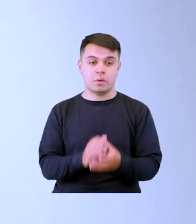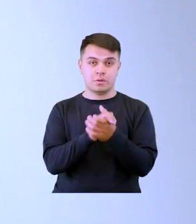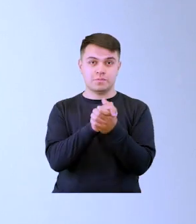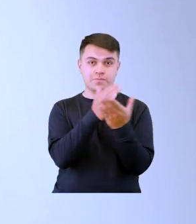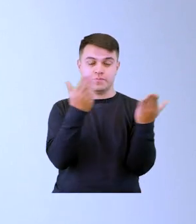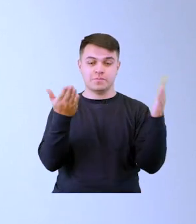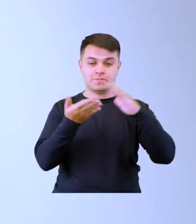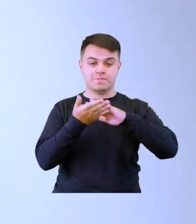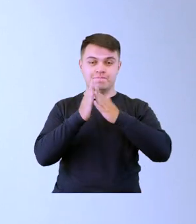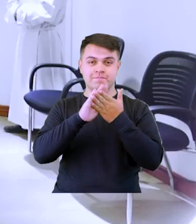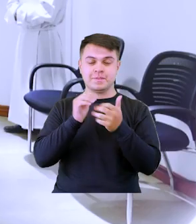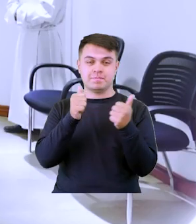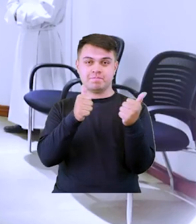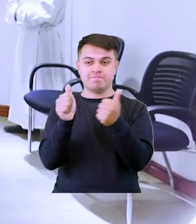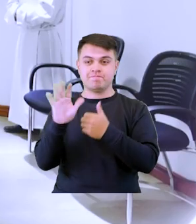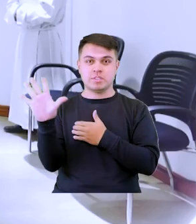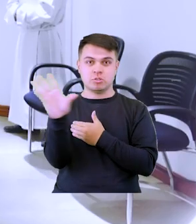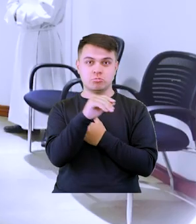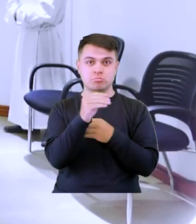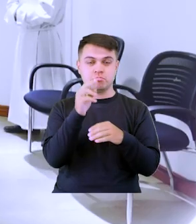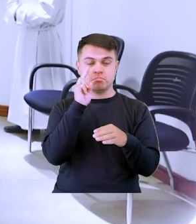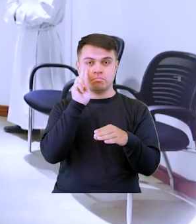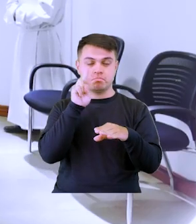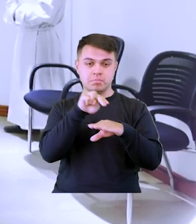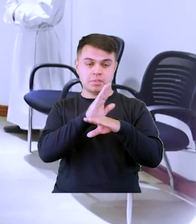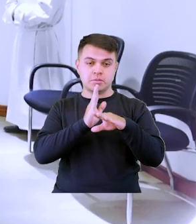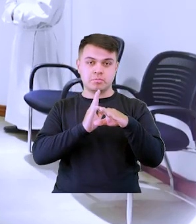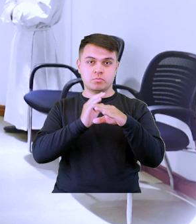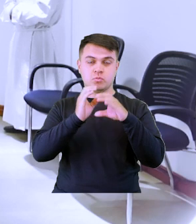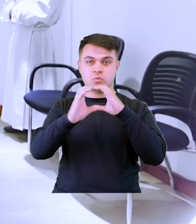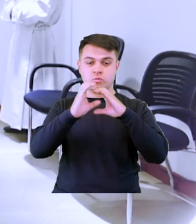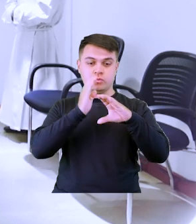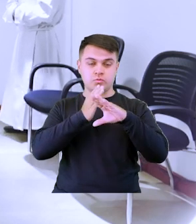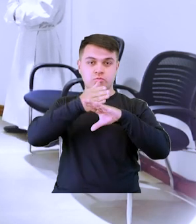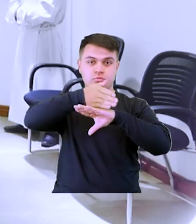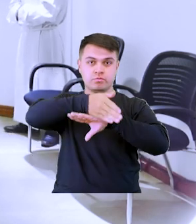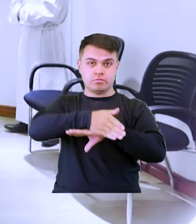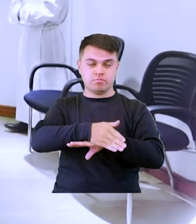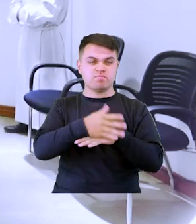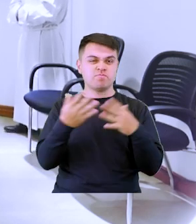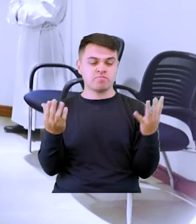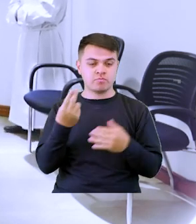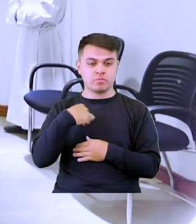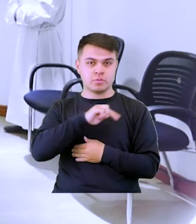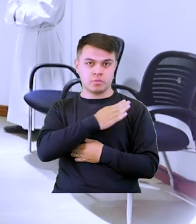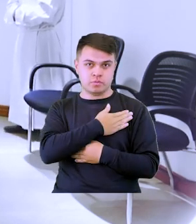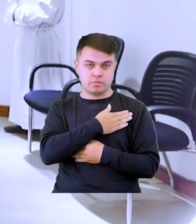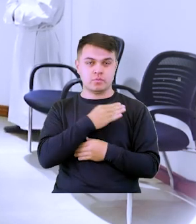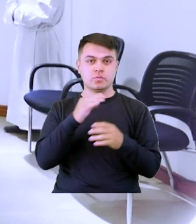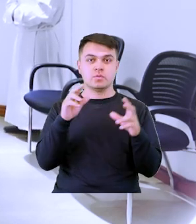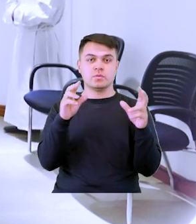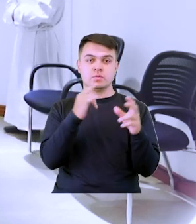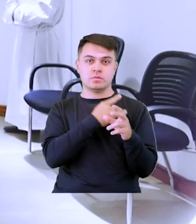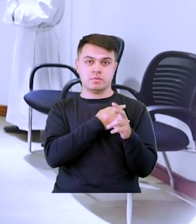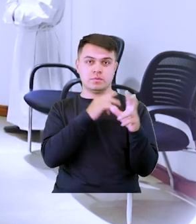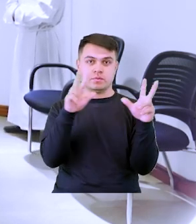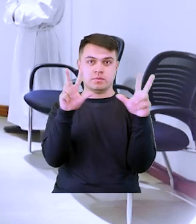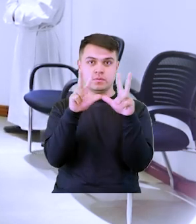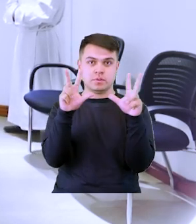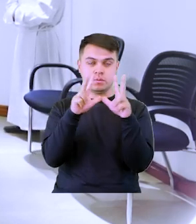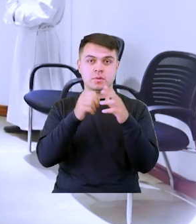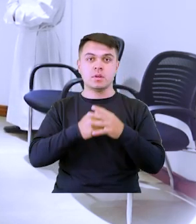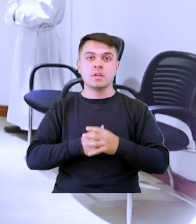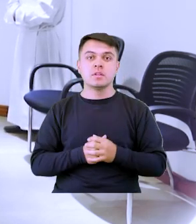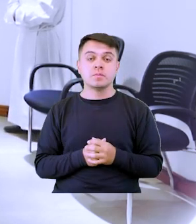Un saludo de paz y bien para todos los que nos siguen a través de los medios de comunicación de nuestra Universidad